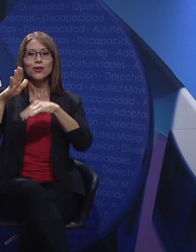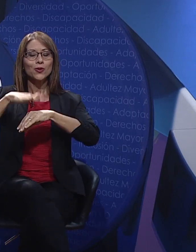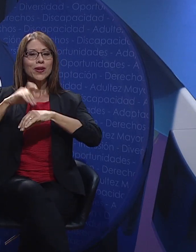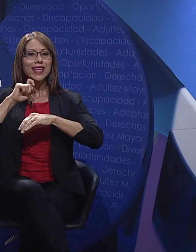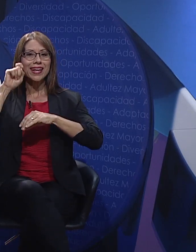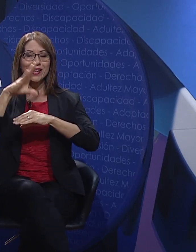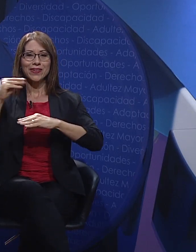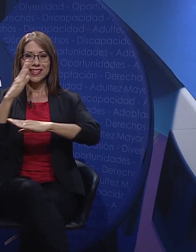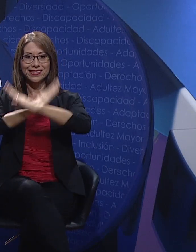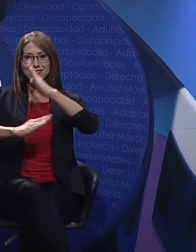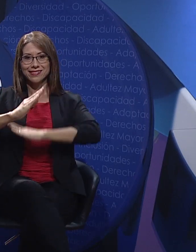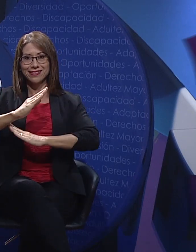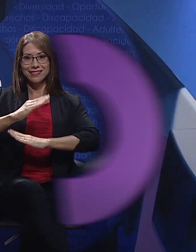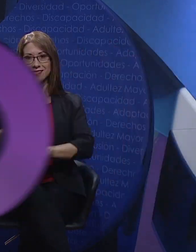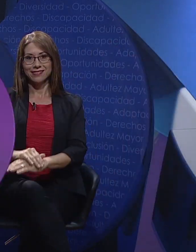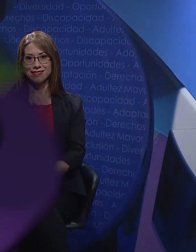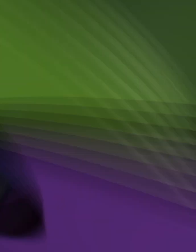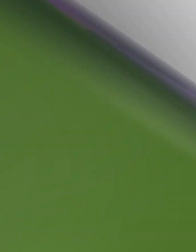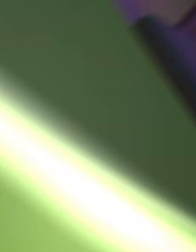sobre género y discapacidad.